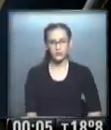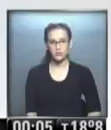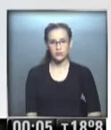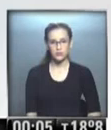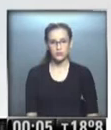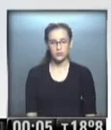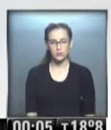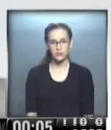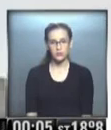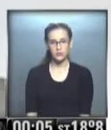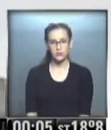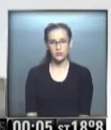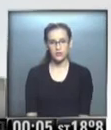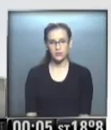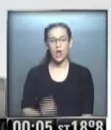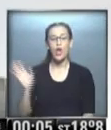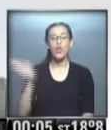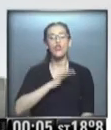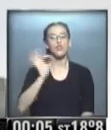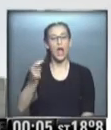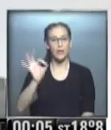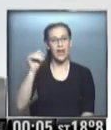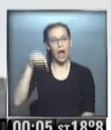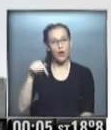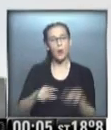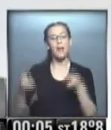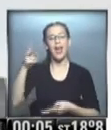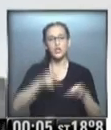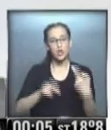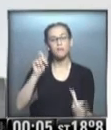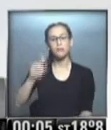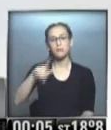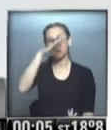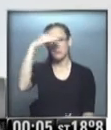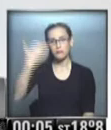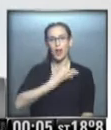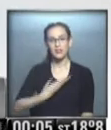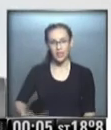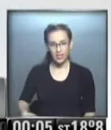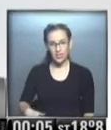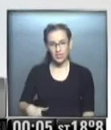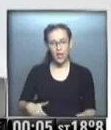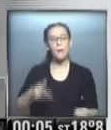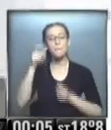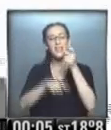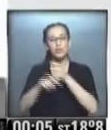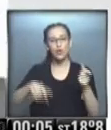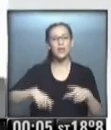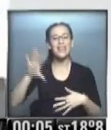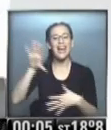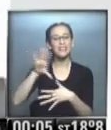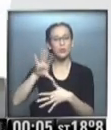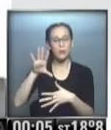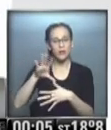Desde que se conoció la noticia, Pablo, de la intervención quirúrgica a la que va a ser sometida la presidenta Cristina Fernández, líderes latinoamericanos expresaron